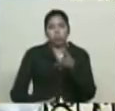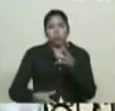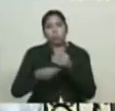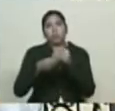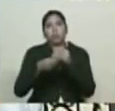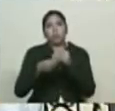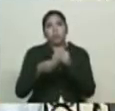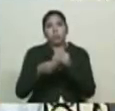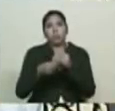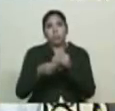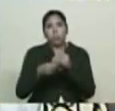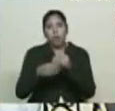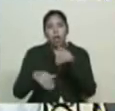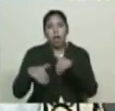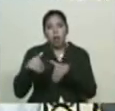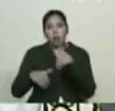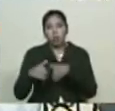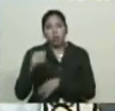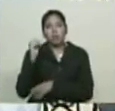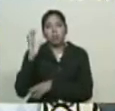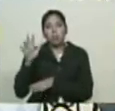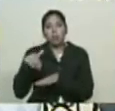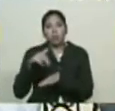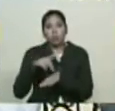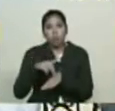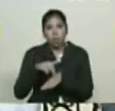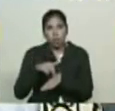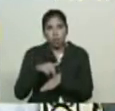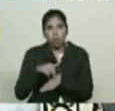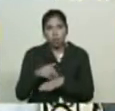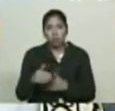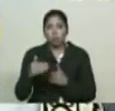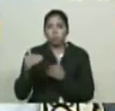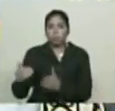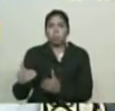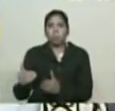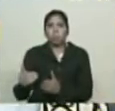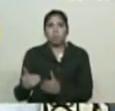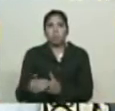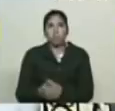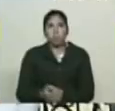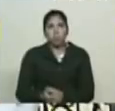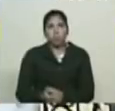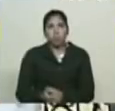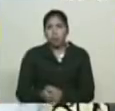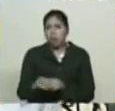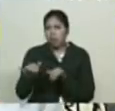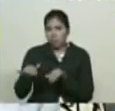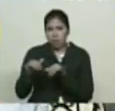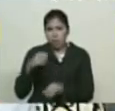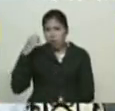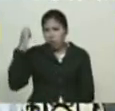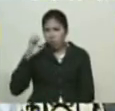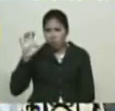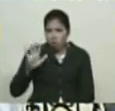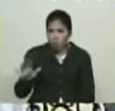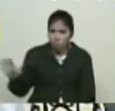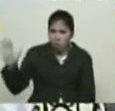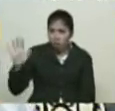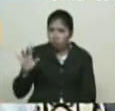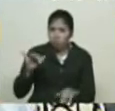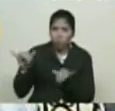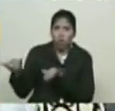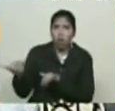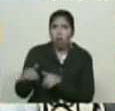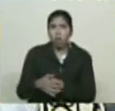presidencial, la elección de la Asamblea Nacional, adelanto de elecciones parlamentarias como se hace en Europa y en muchos lugares del mundo, que